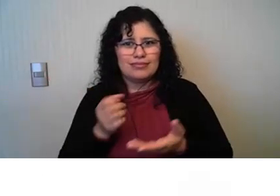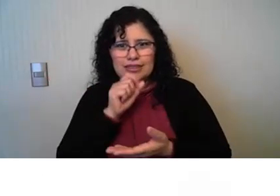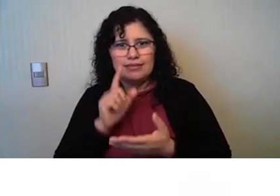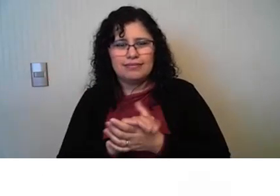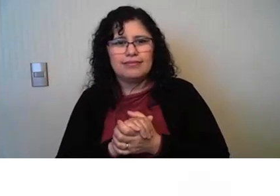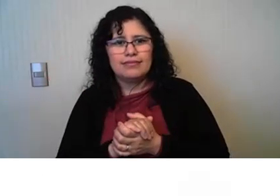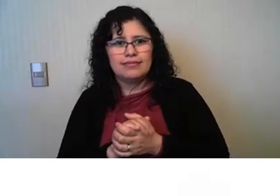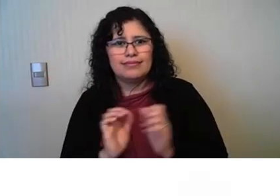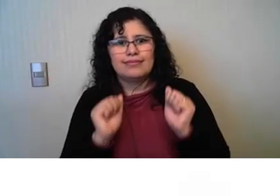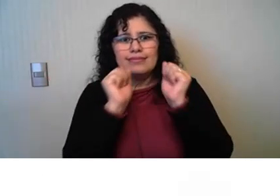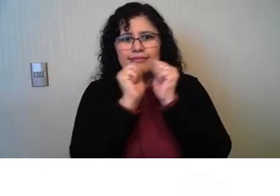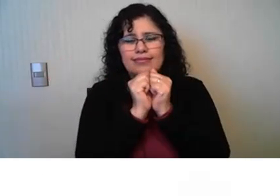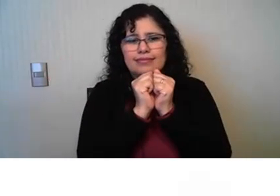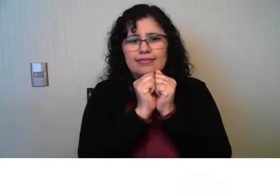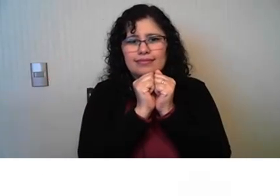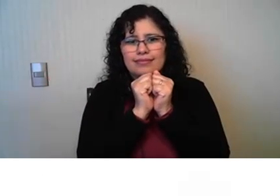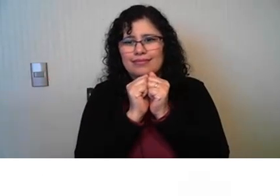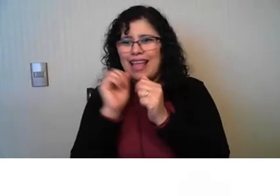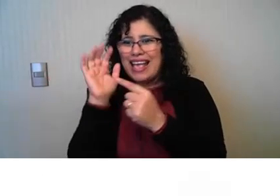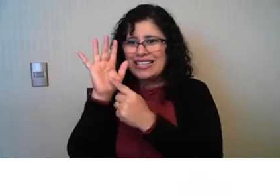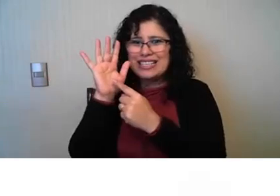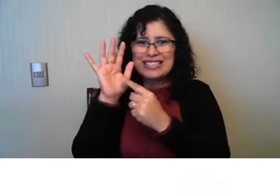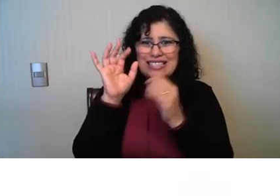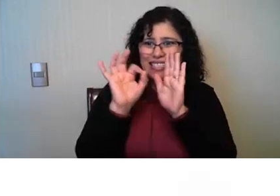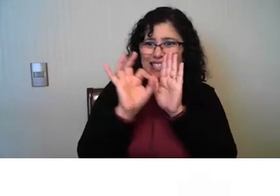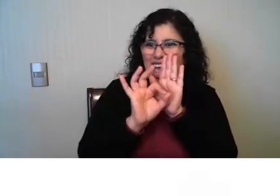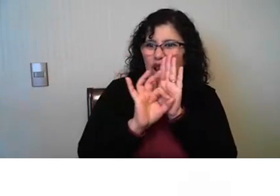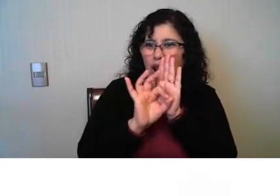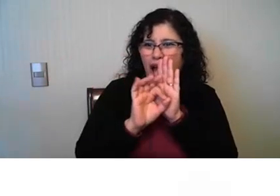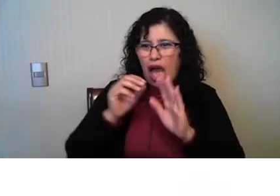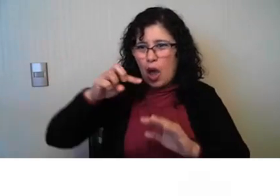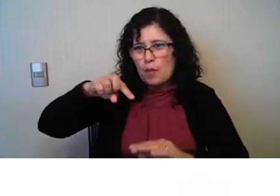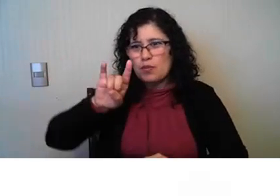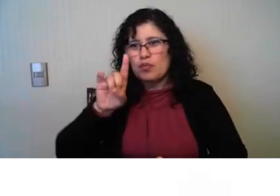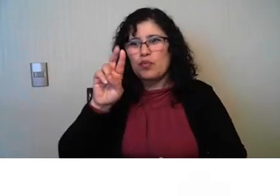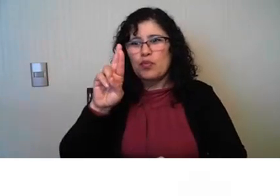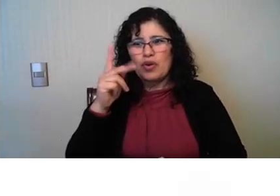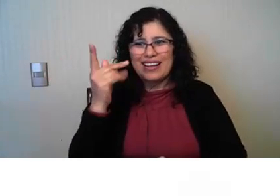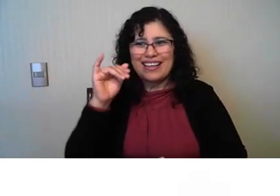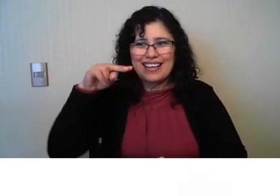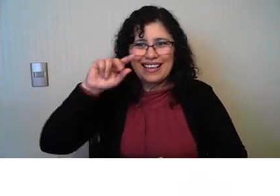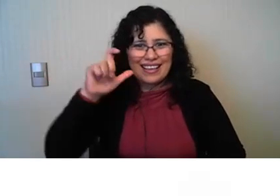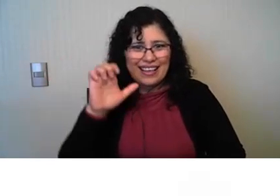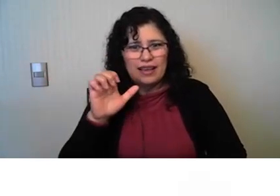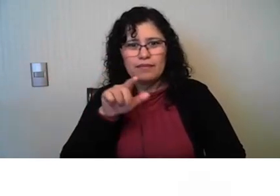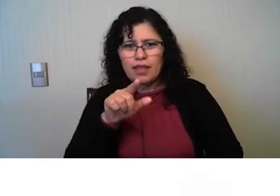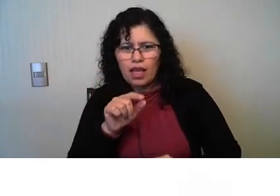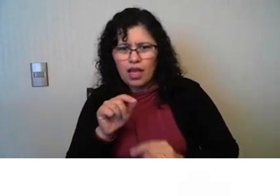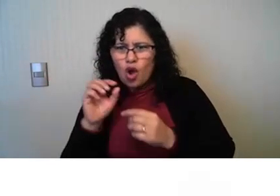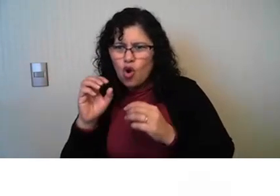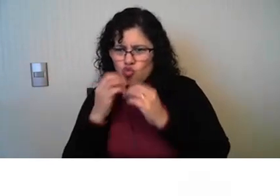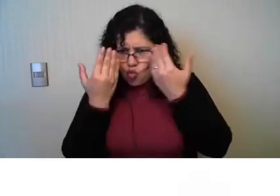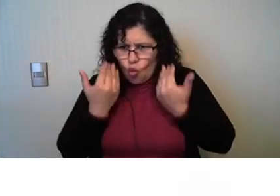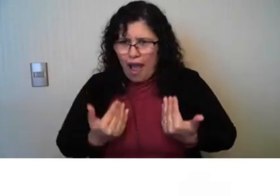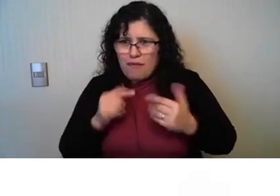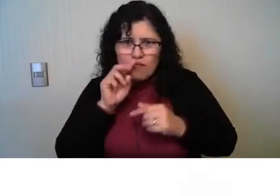con esta célula que está aquí, que es la célula de Purkinje. Aquí está su cuerpo forma la capa